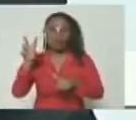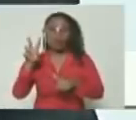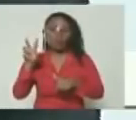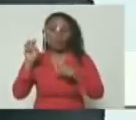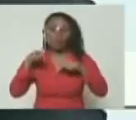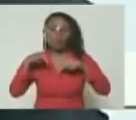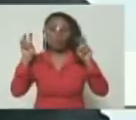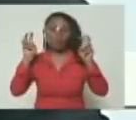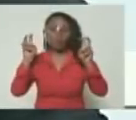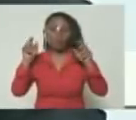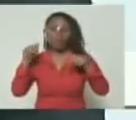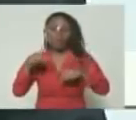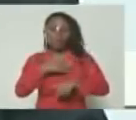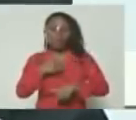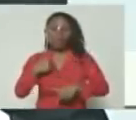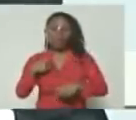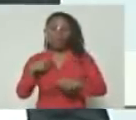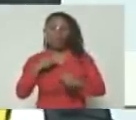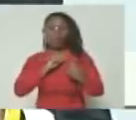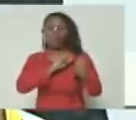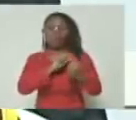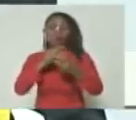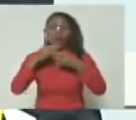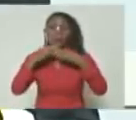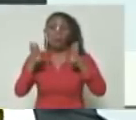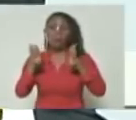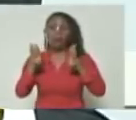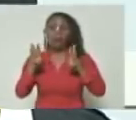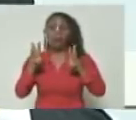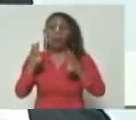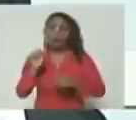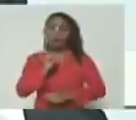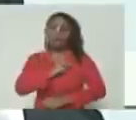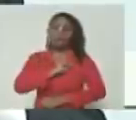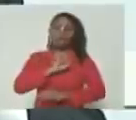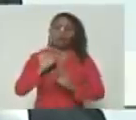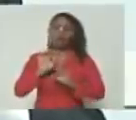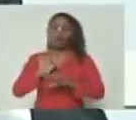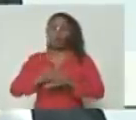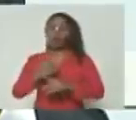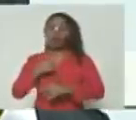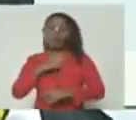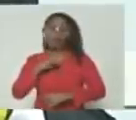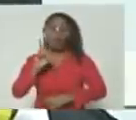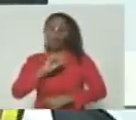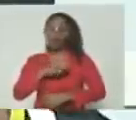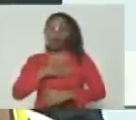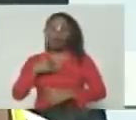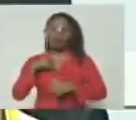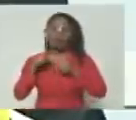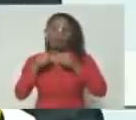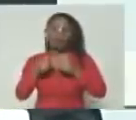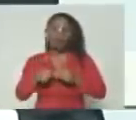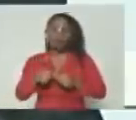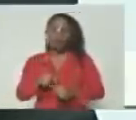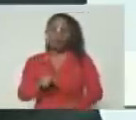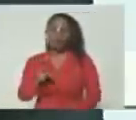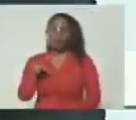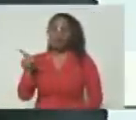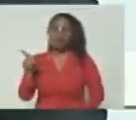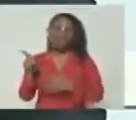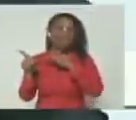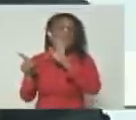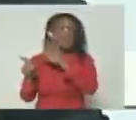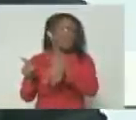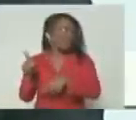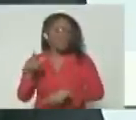Y estos temas queremos debatirlos públicamente sin ningún complejo, porque nosotros aquí no nos queremos quedar, repito, en el señalamiento. Si hay